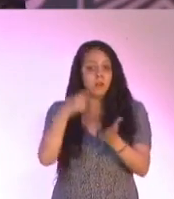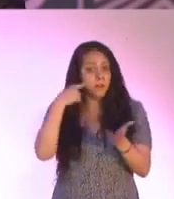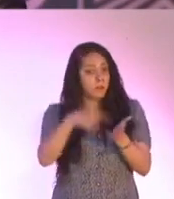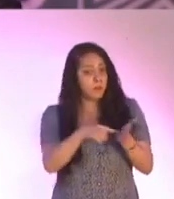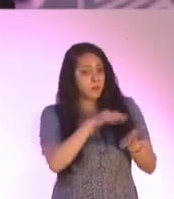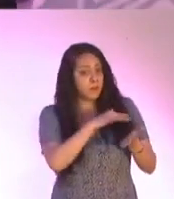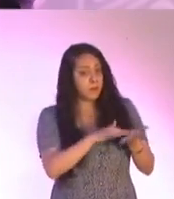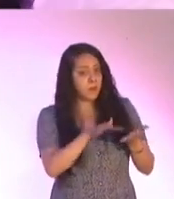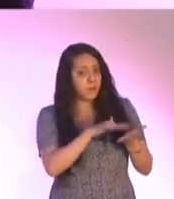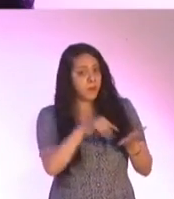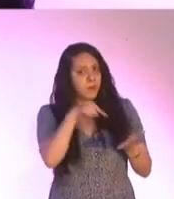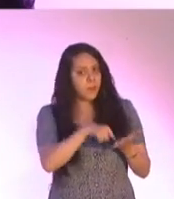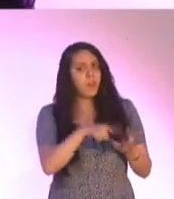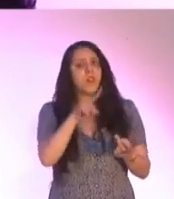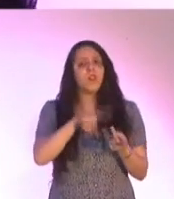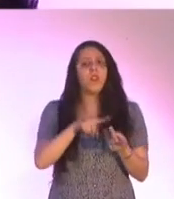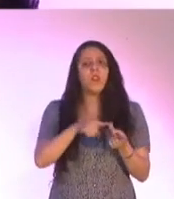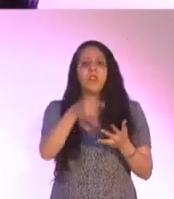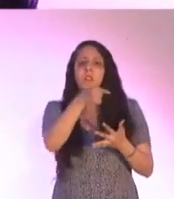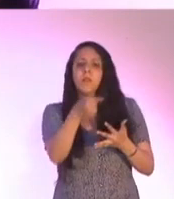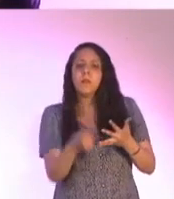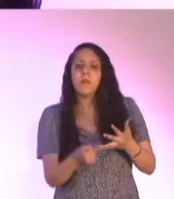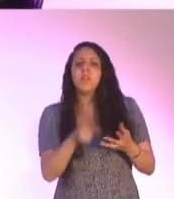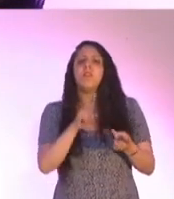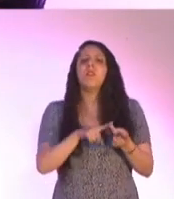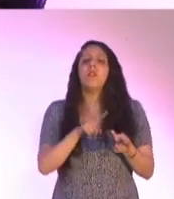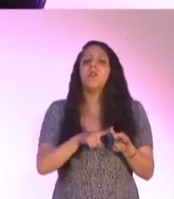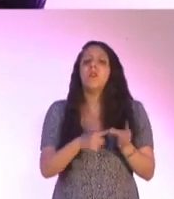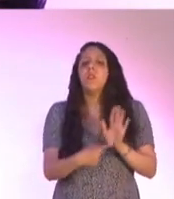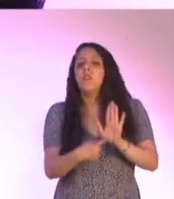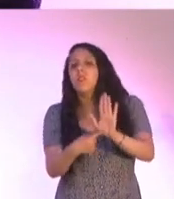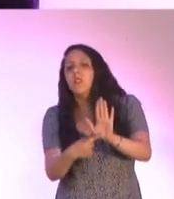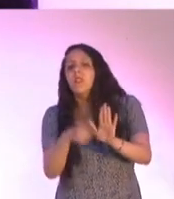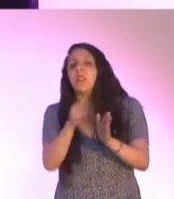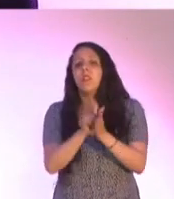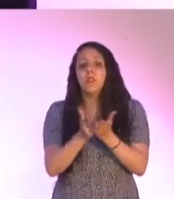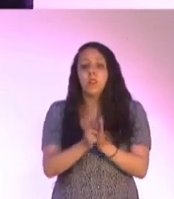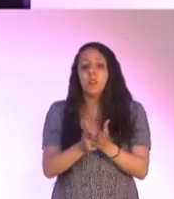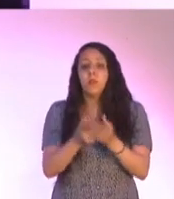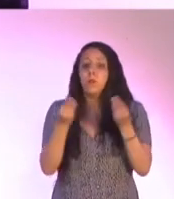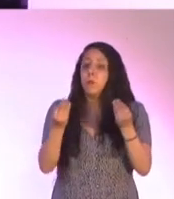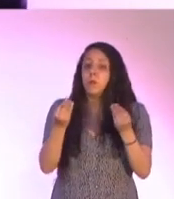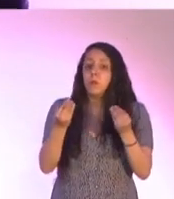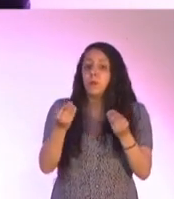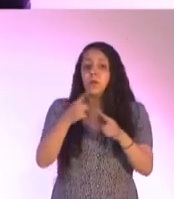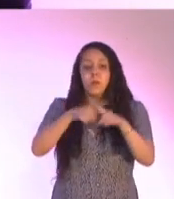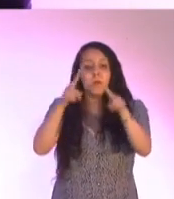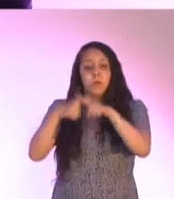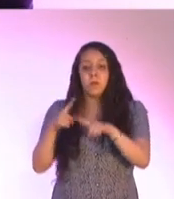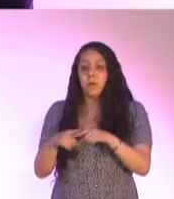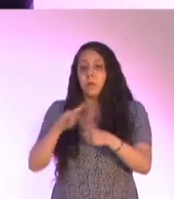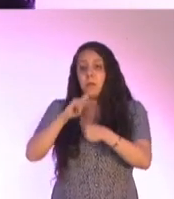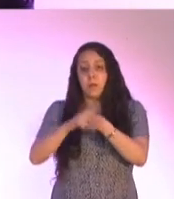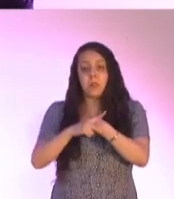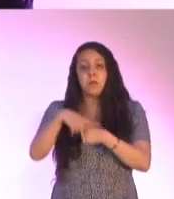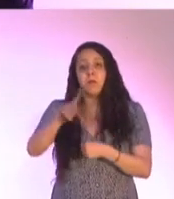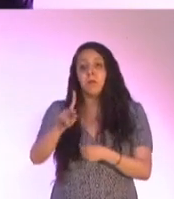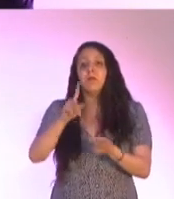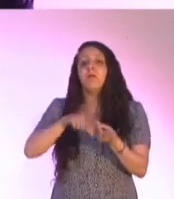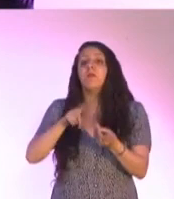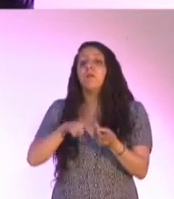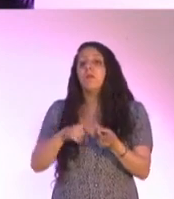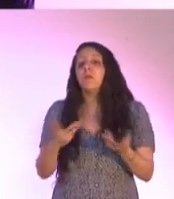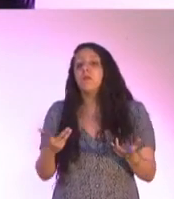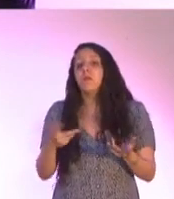publicado en talent alentarles delibes te das cuenta que el libro fue pedaleado por todos lados pero pues no pasa nada esa es la función de las